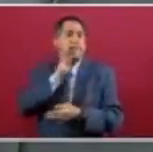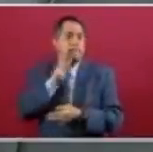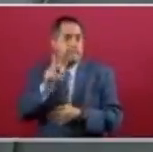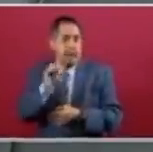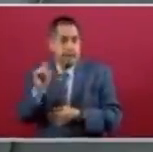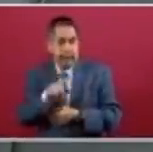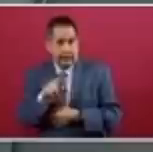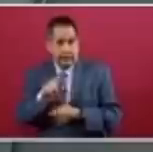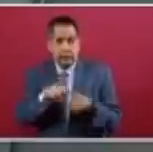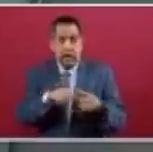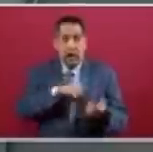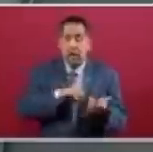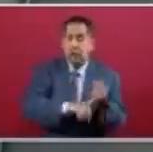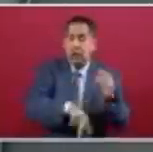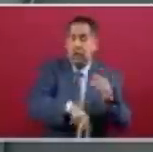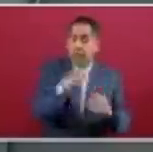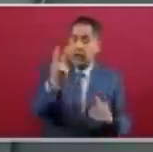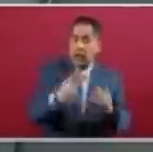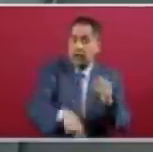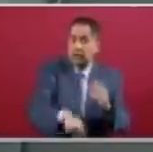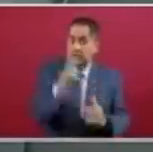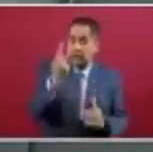de vacantes que existen,